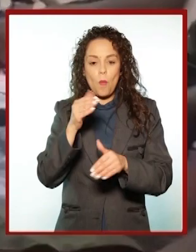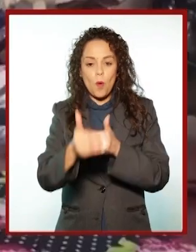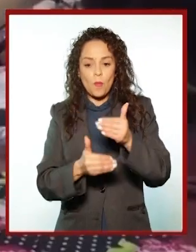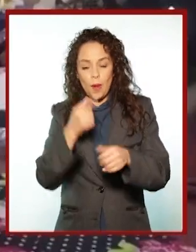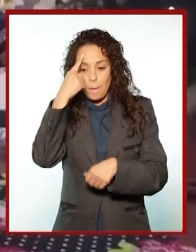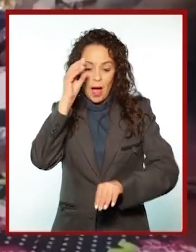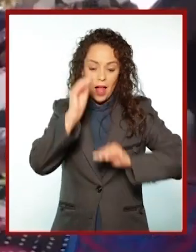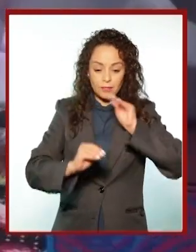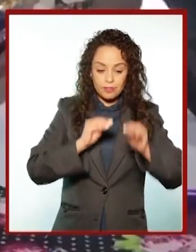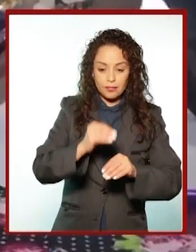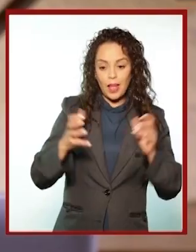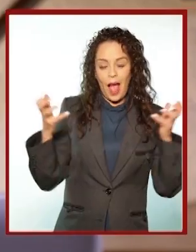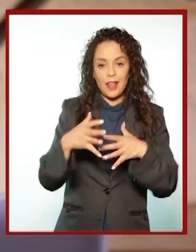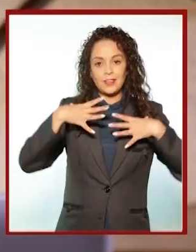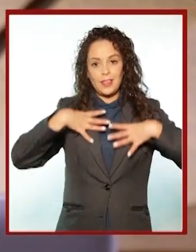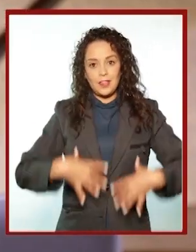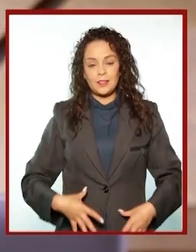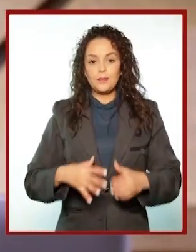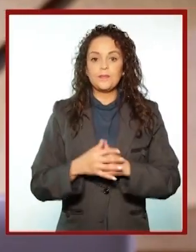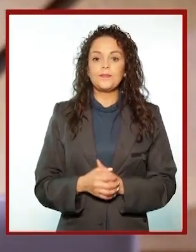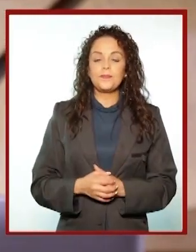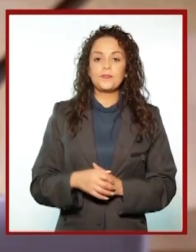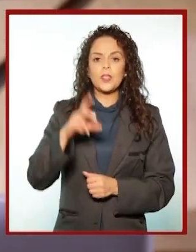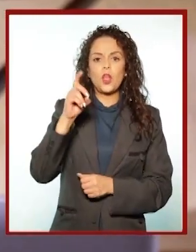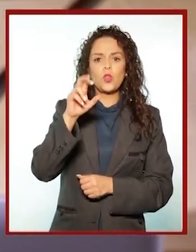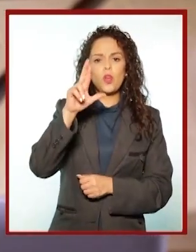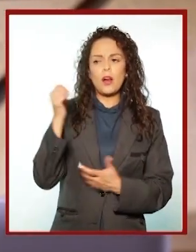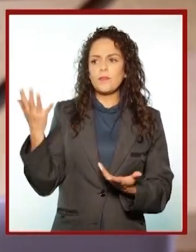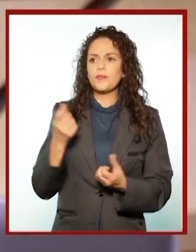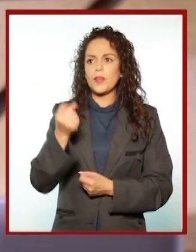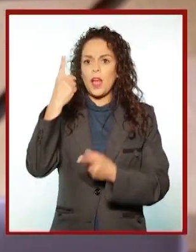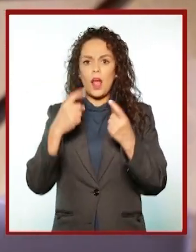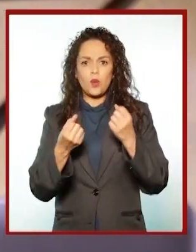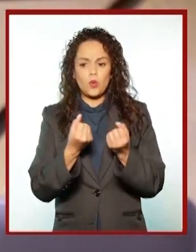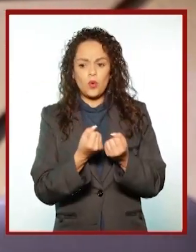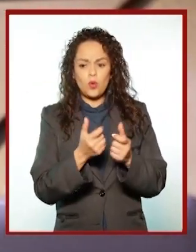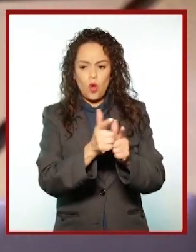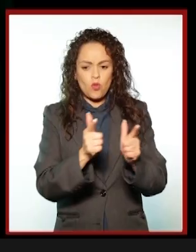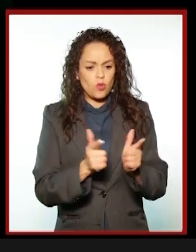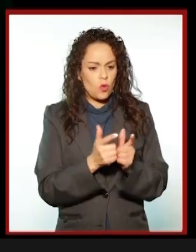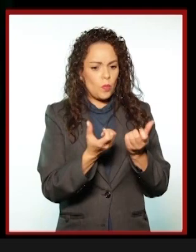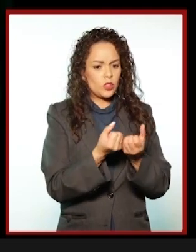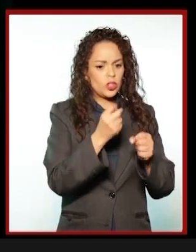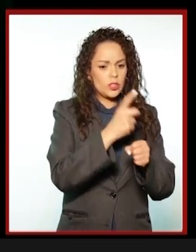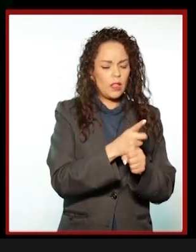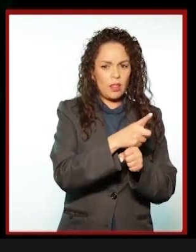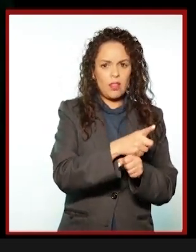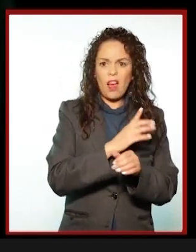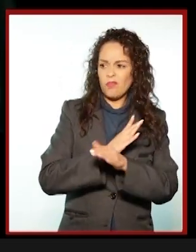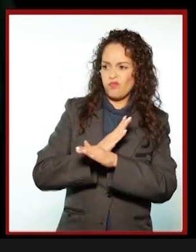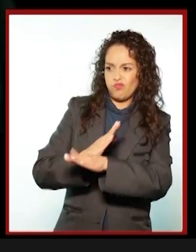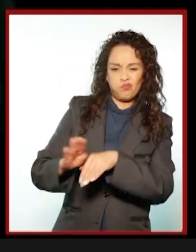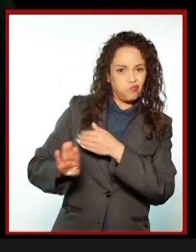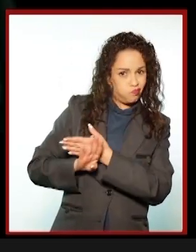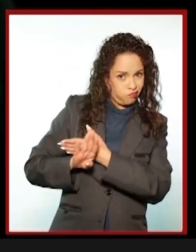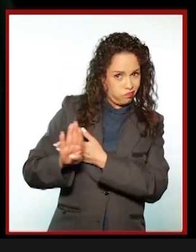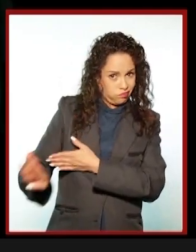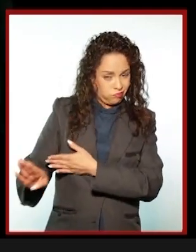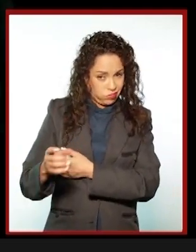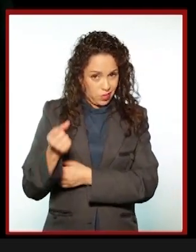los procesos creativos. Dora, ¿han recibido rechazo de algún sector de la sociedad? Pues yo creo que sí ha